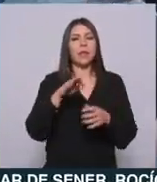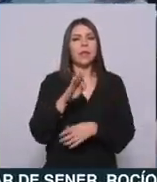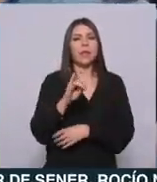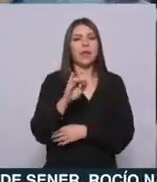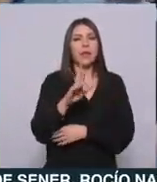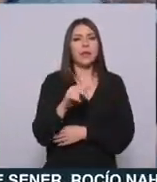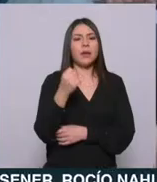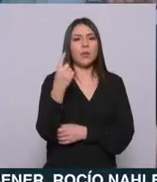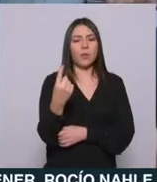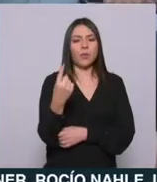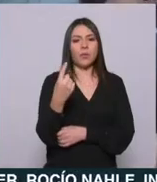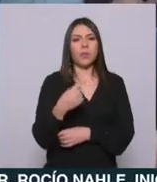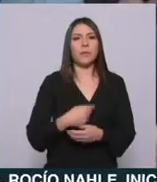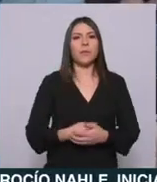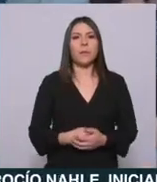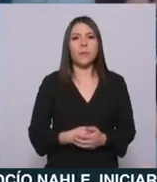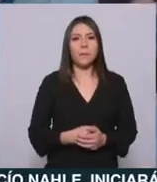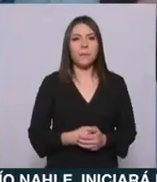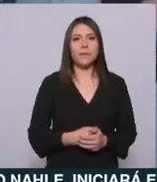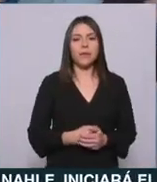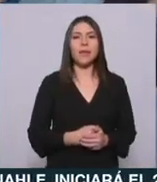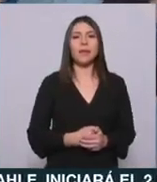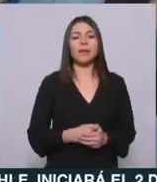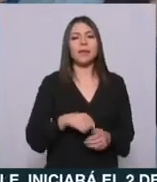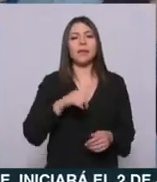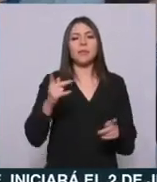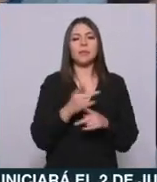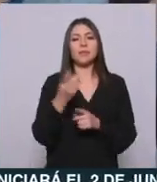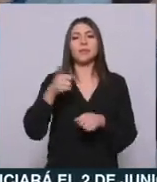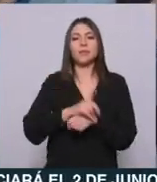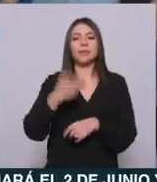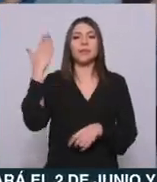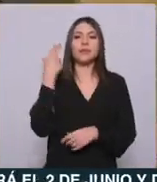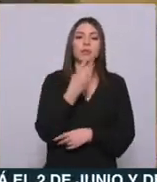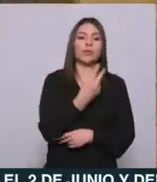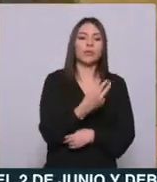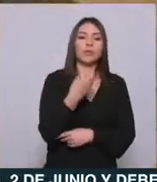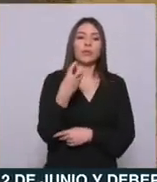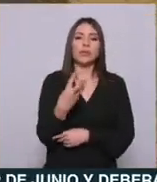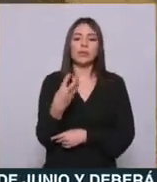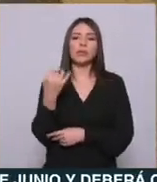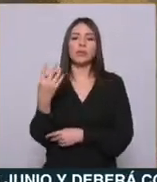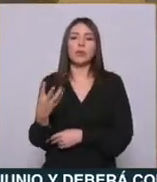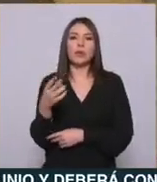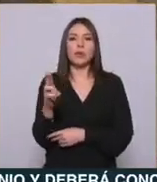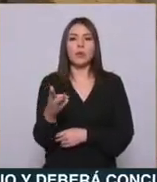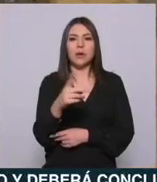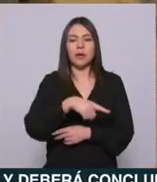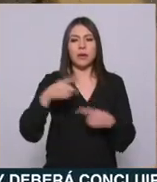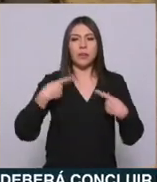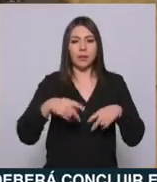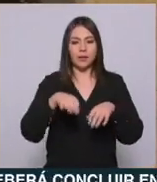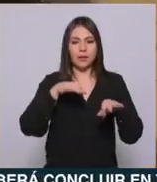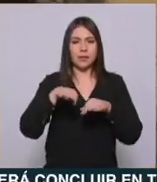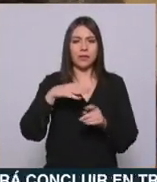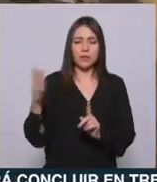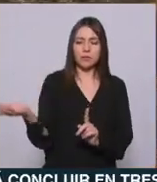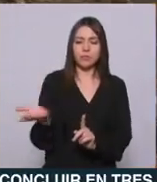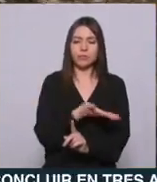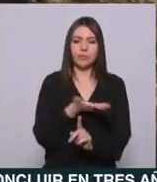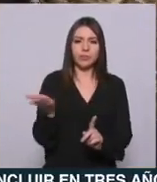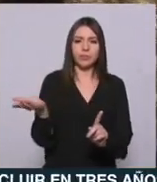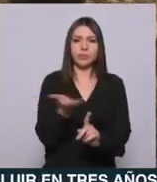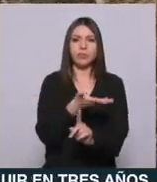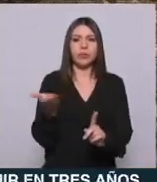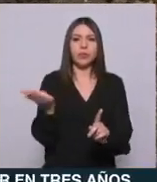de Mítica. Y es que los pasados días 2, 3 y 4 de mayo, obreros de la empresa mencionada talaron los árboles con el